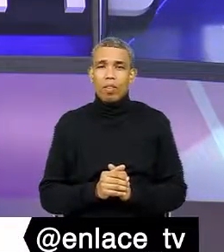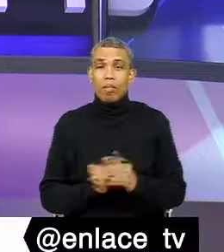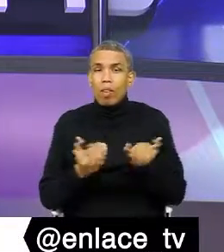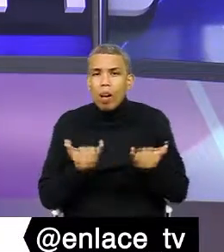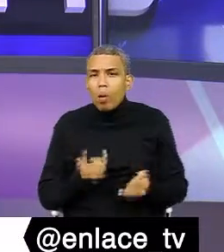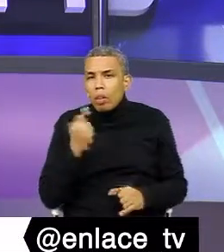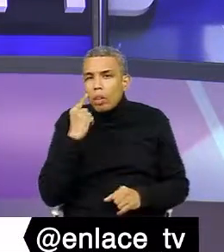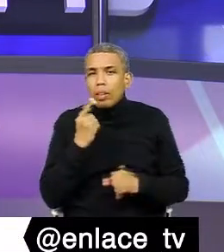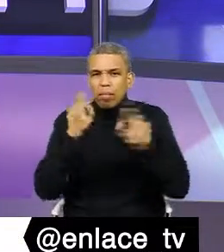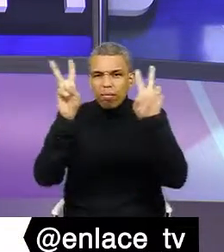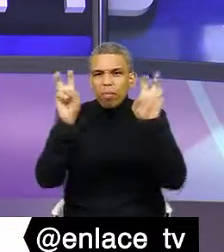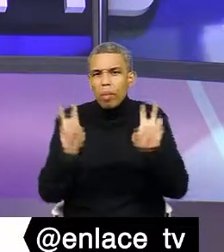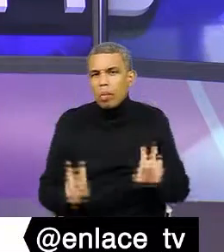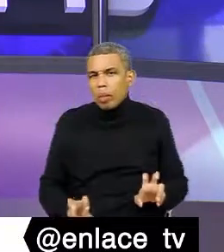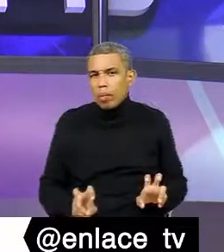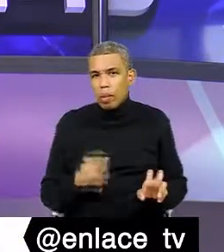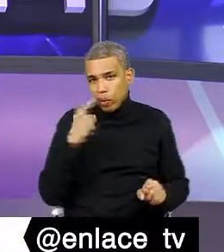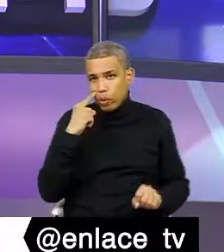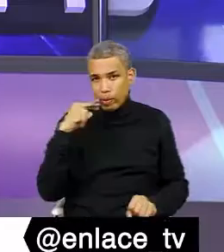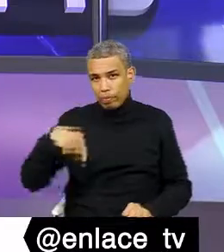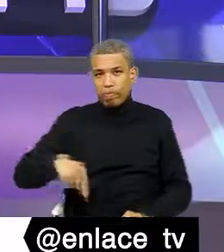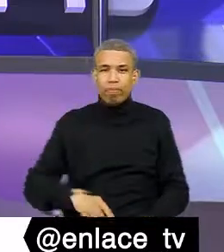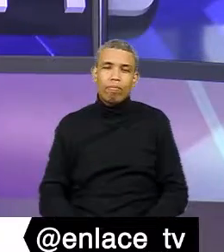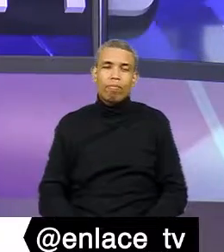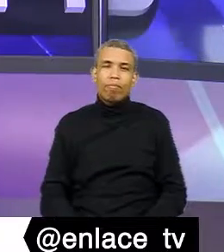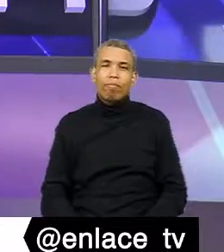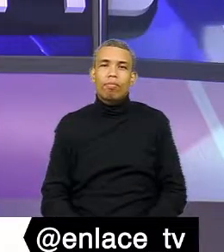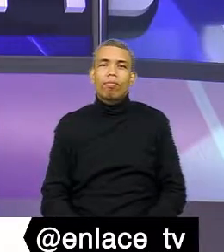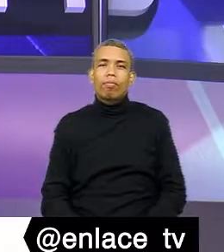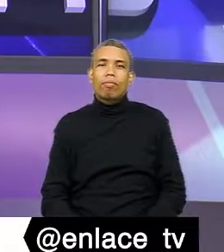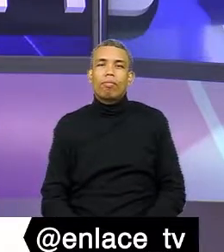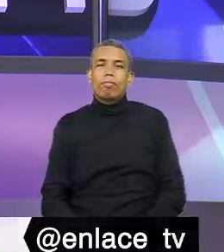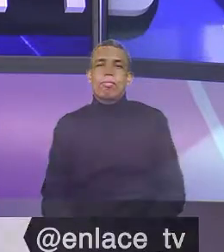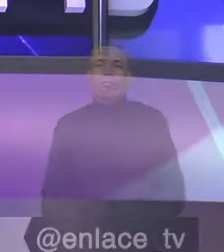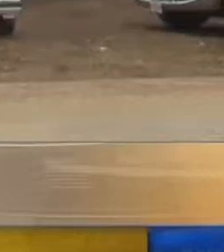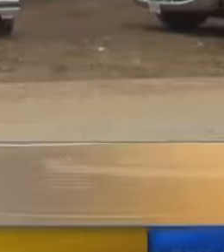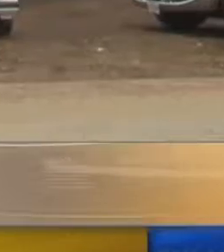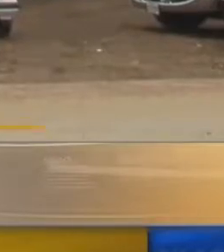www.enlacetelevisión.com. A continuación conozcamos los titulares de los hechos que hoy son noticia.